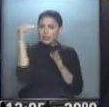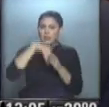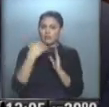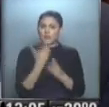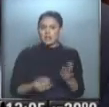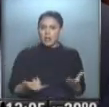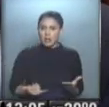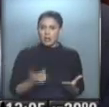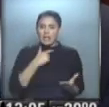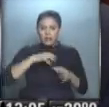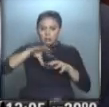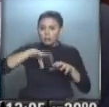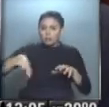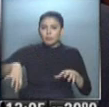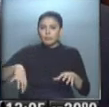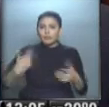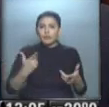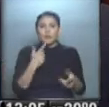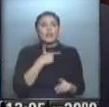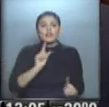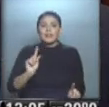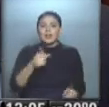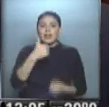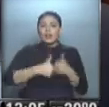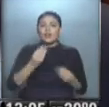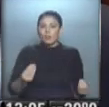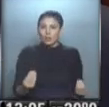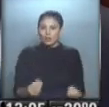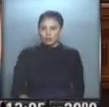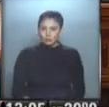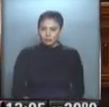Se quiere desconcentrar y no se sabe lo que es la medida del mercado.